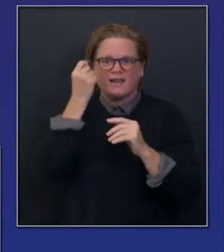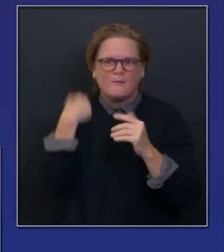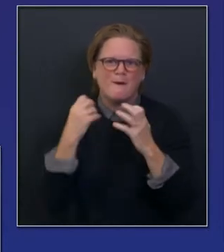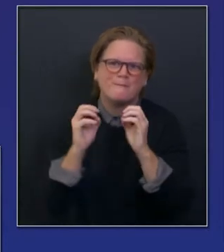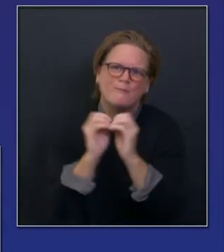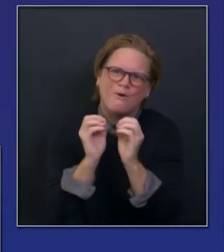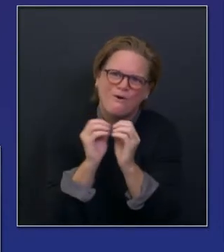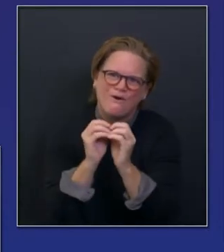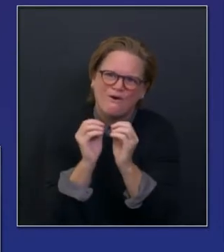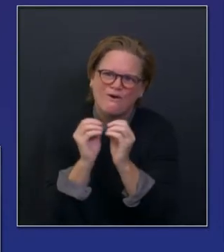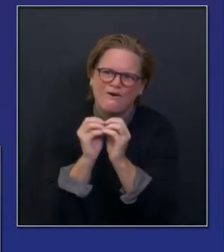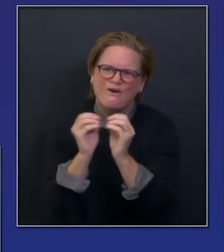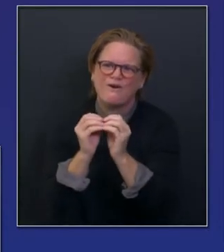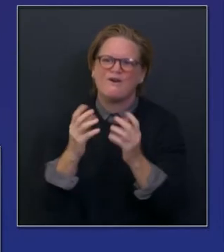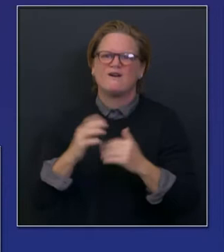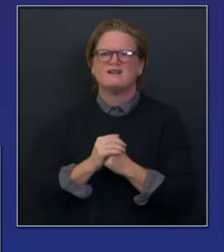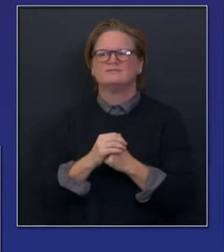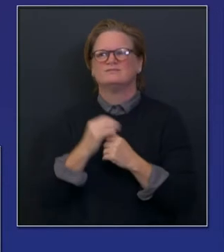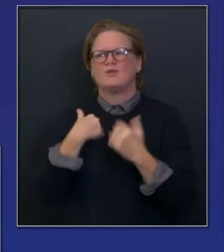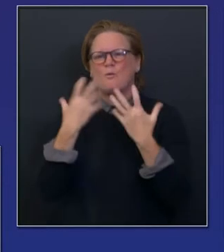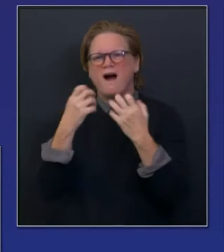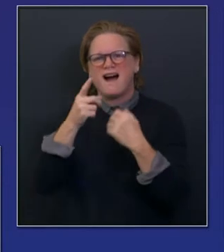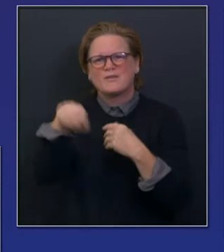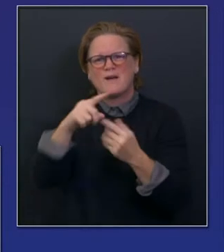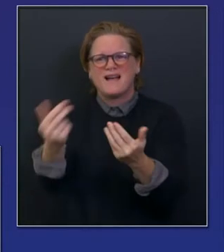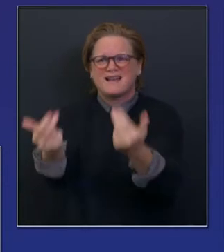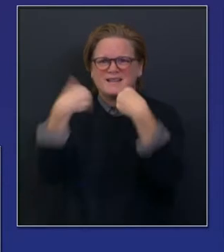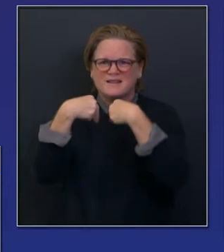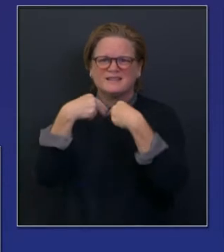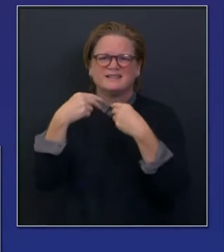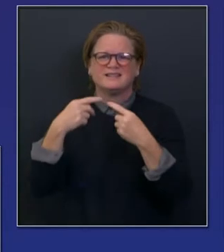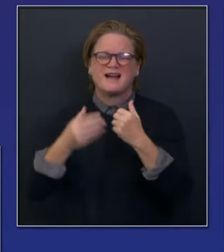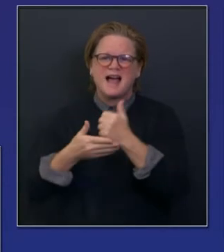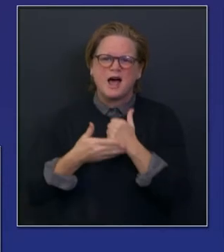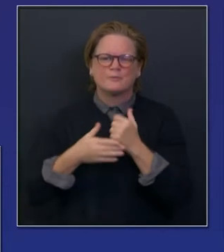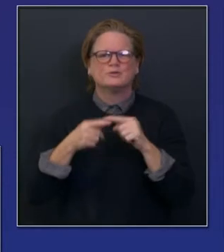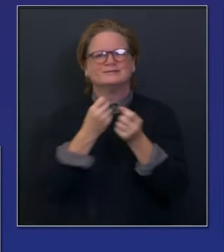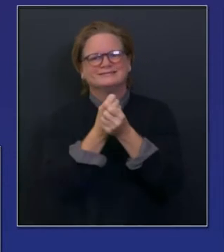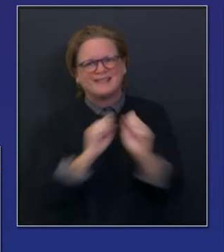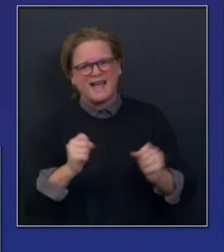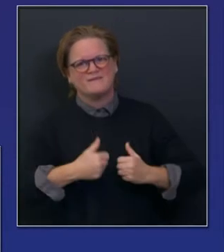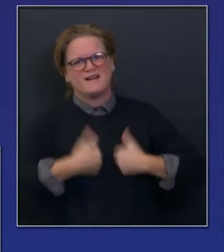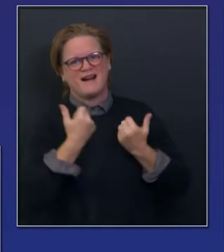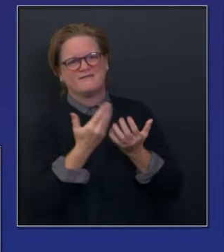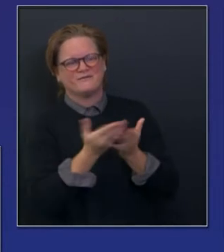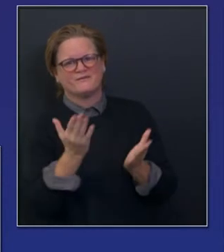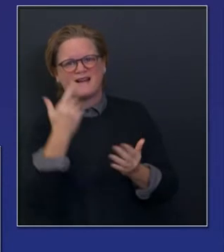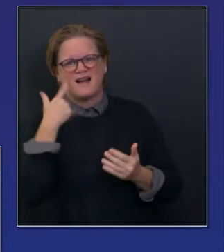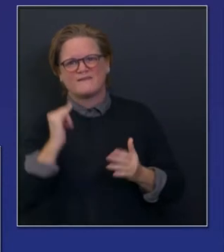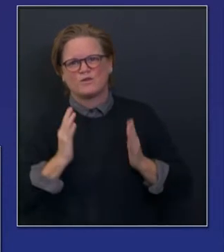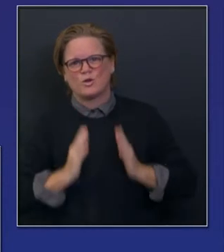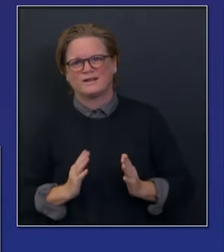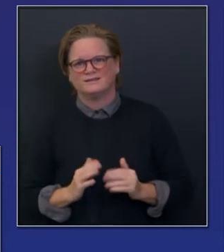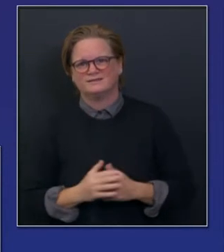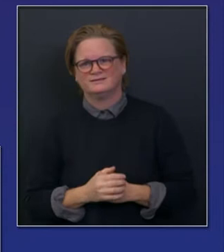sus licencias para ayudar a salvar vidas. Y estamos humillados y muy agradecidos por eso también, por